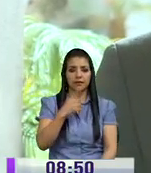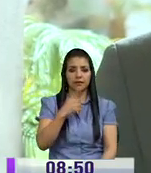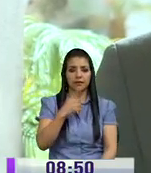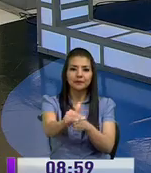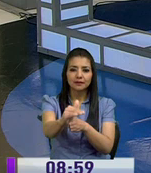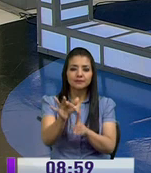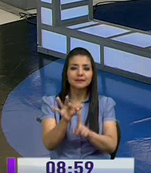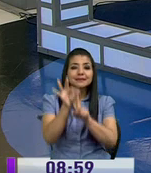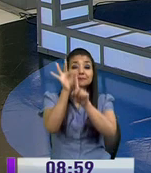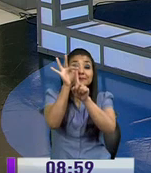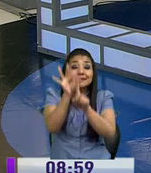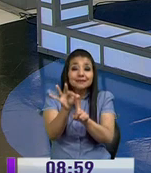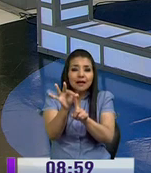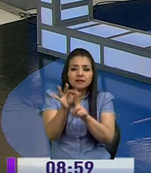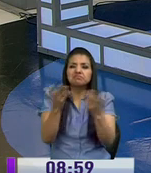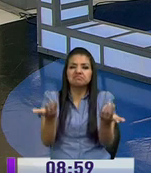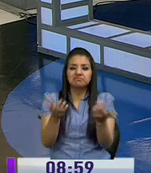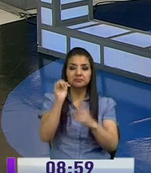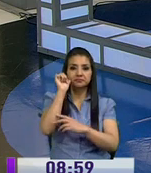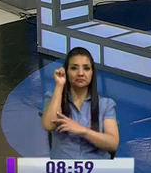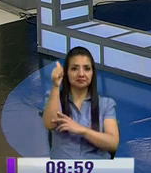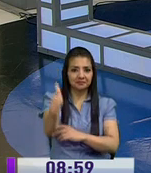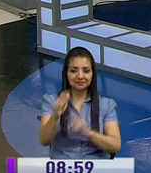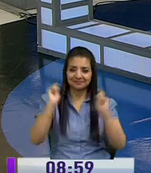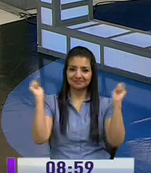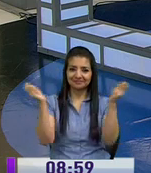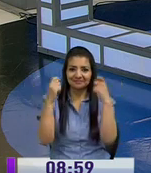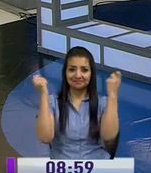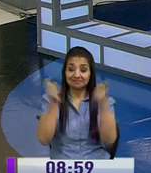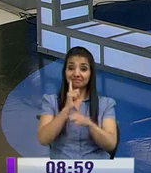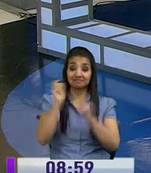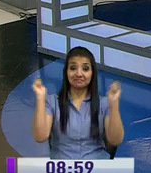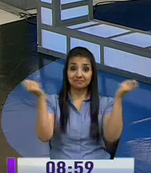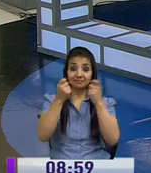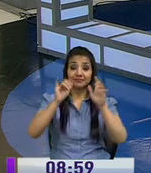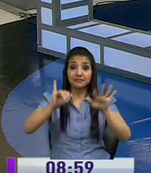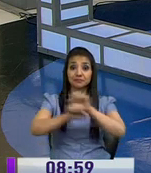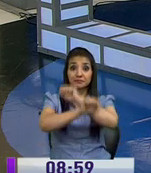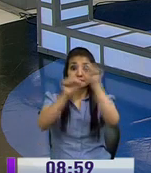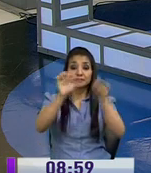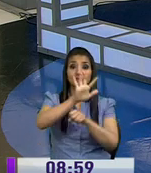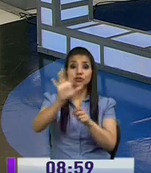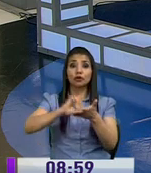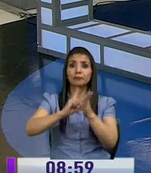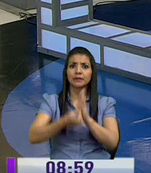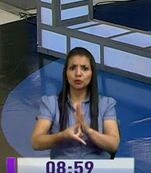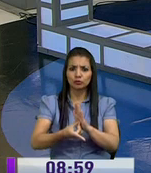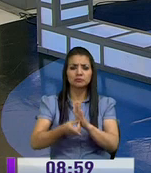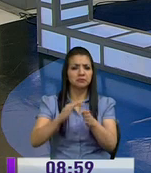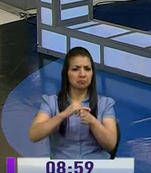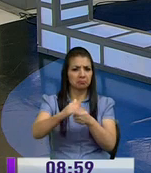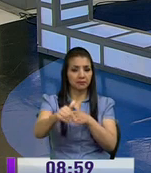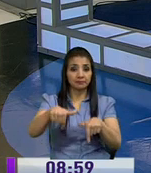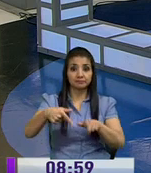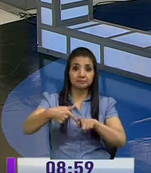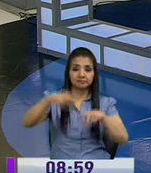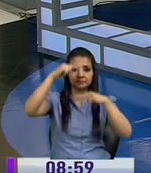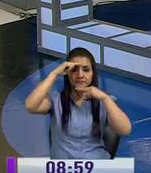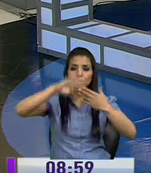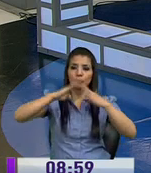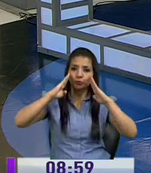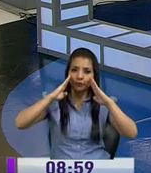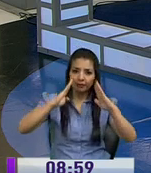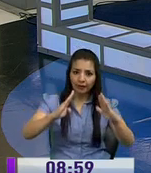Invitación, pues el día de mañana hay fiesta. Debo Farra, 6:55 de la mañana, invitados todos, TVC, el primer noticiero de la